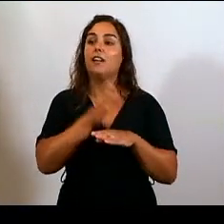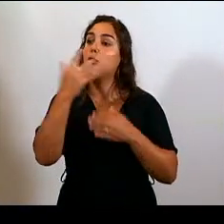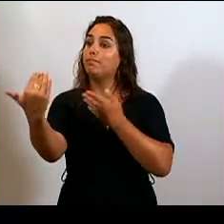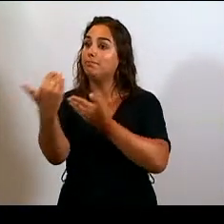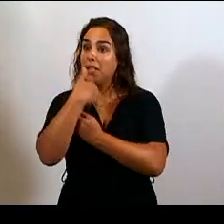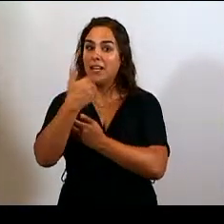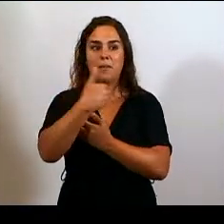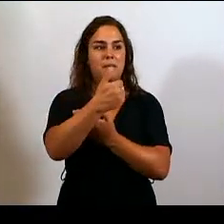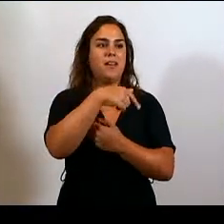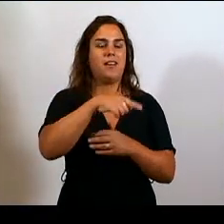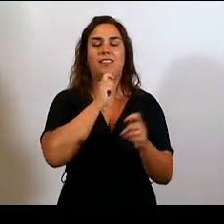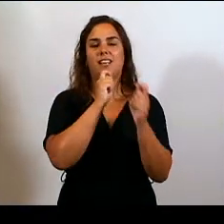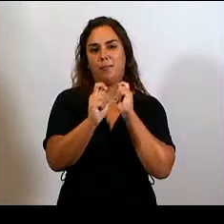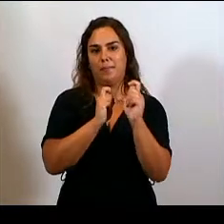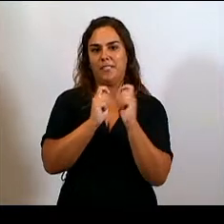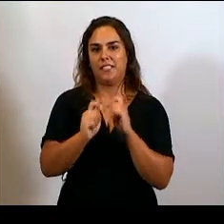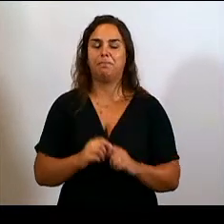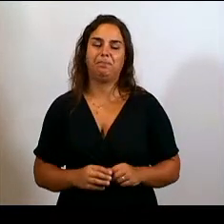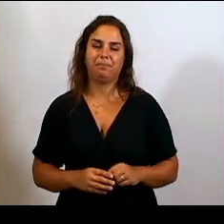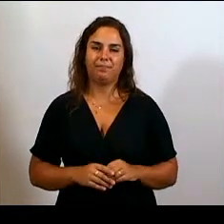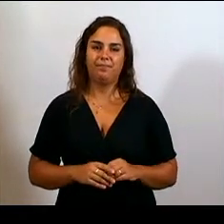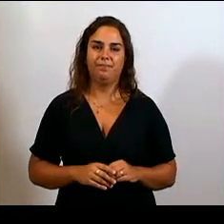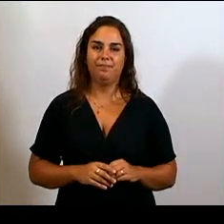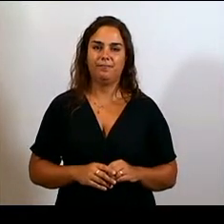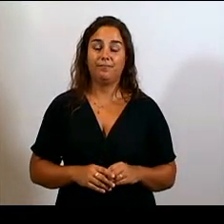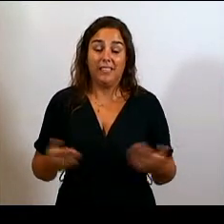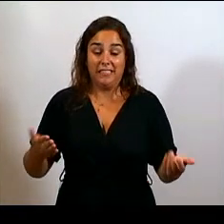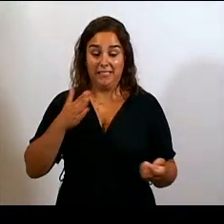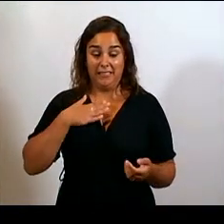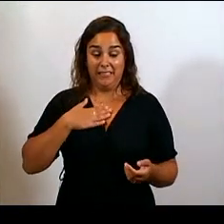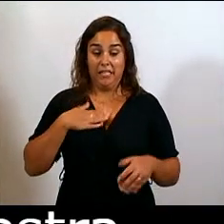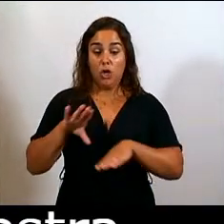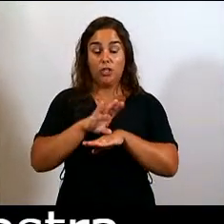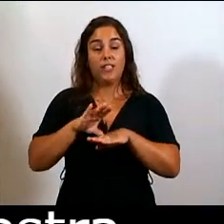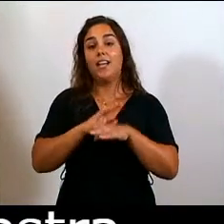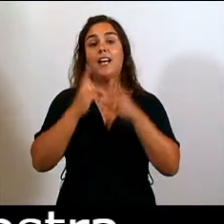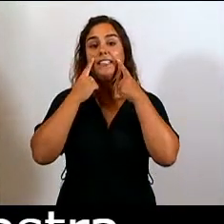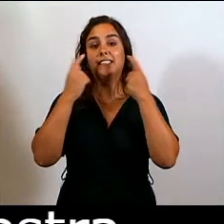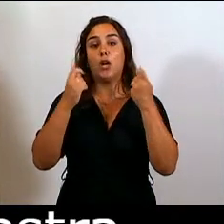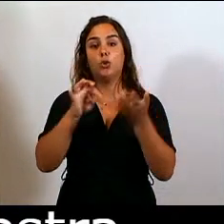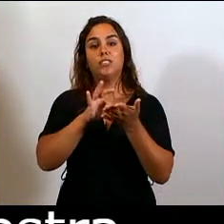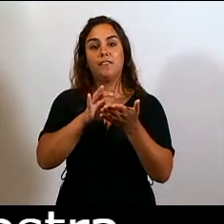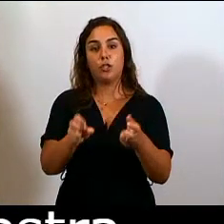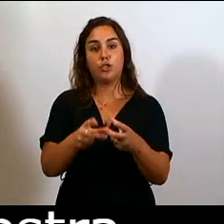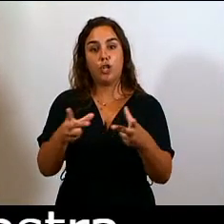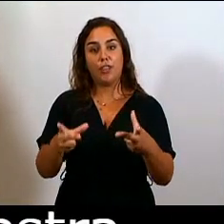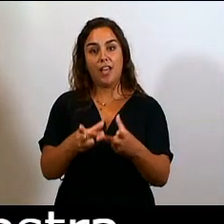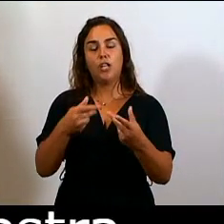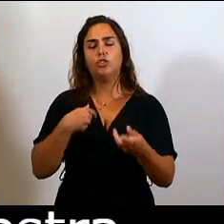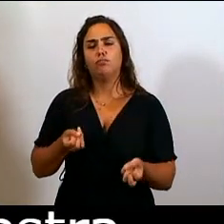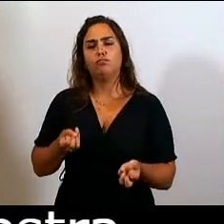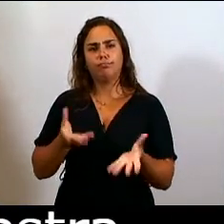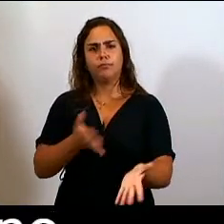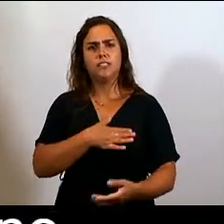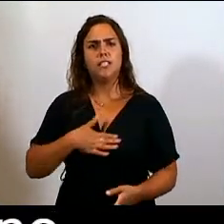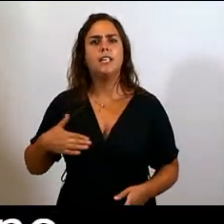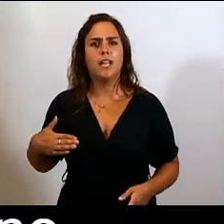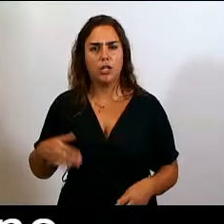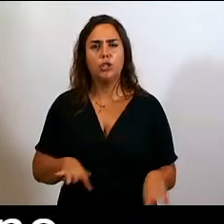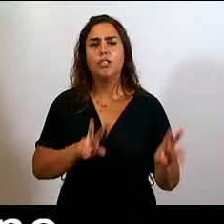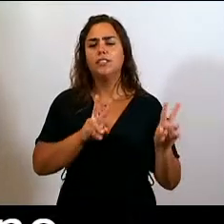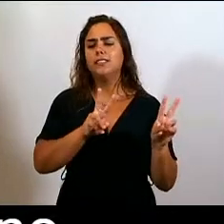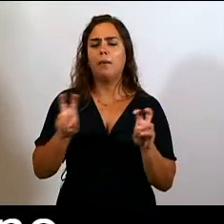del Consejo de Gobierno. Desde la Consejería de Salud y Servicios Sociales queremos informaros de